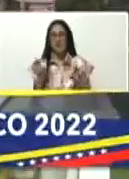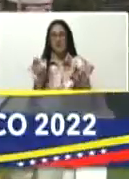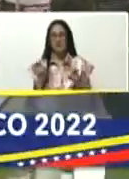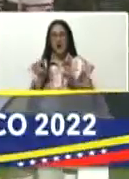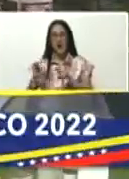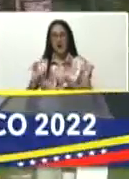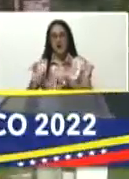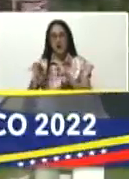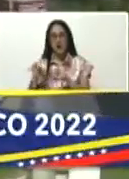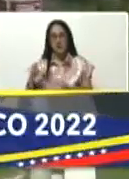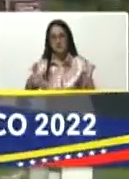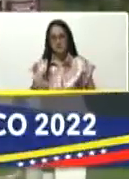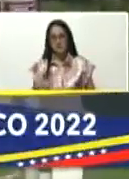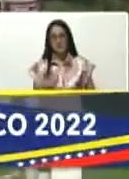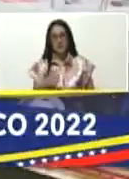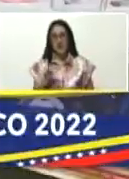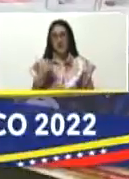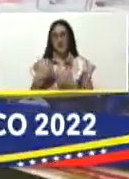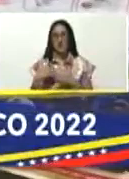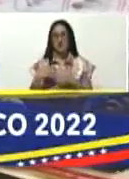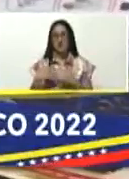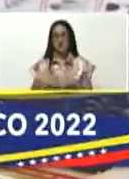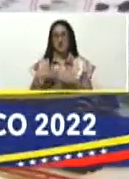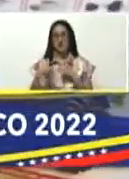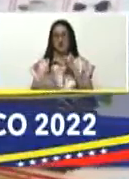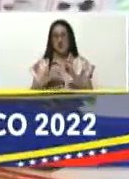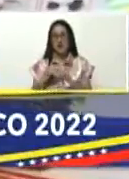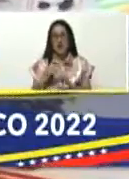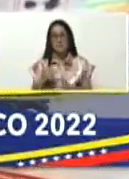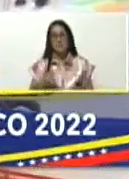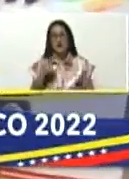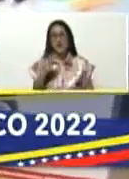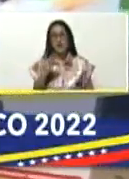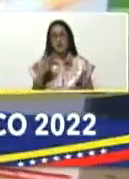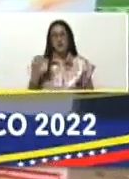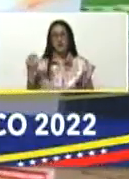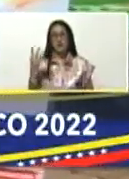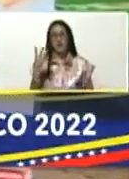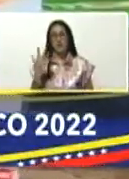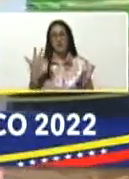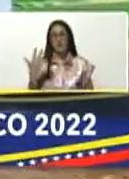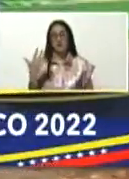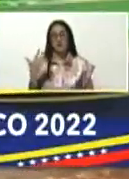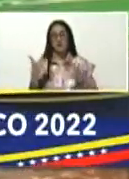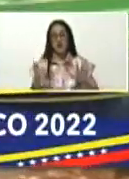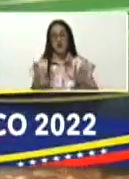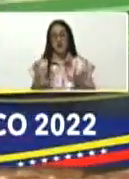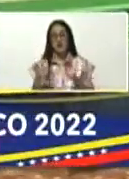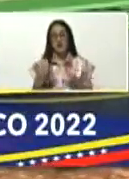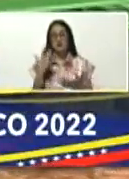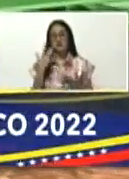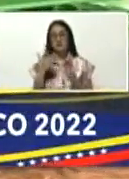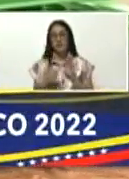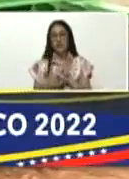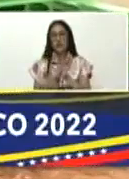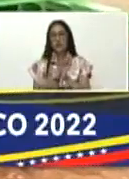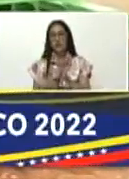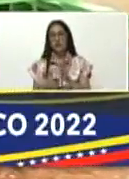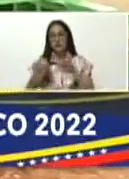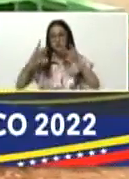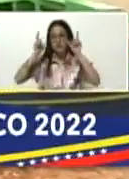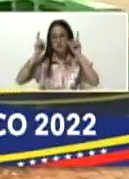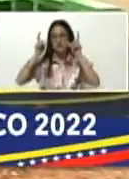agrícola, pecuaria, a nivel industrial. Tenemos más de 446 ejemplares en el área de